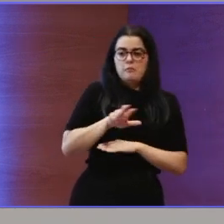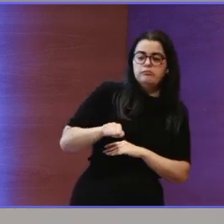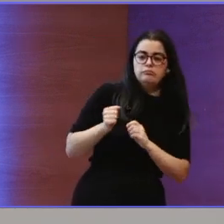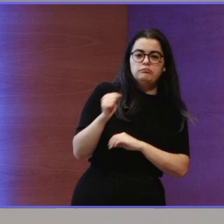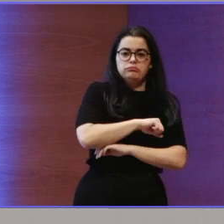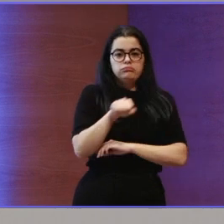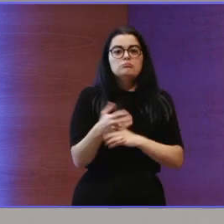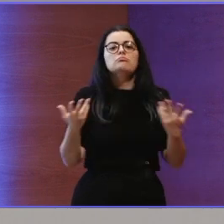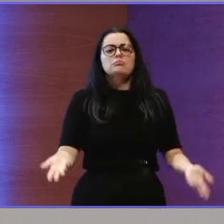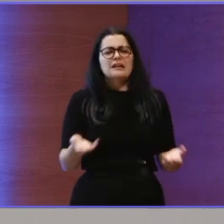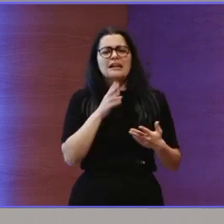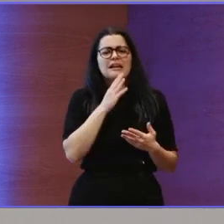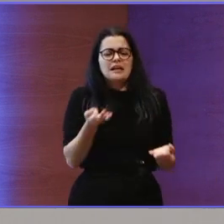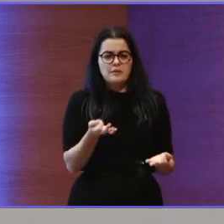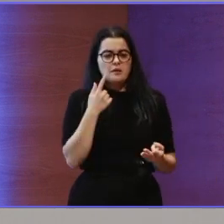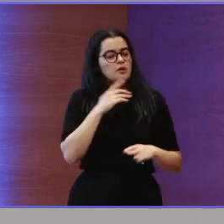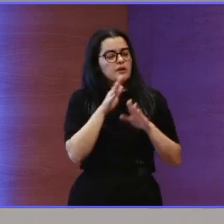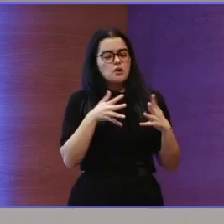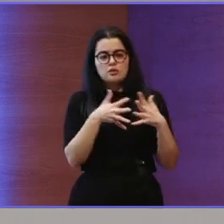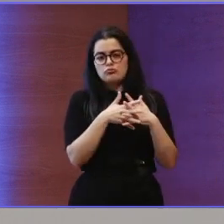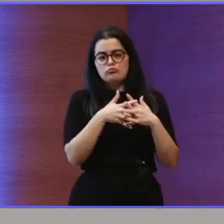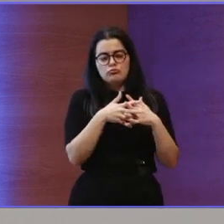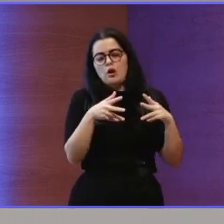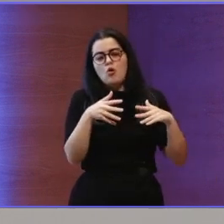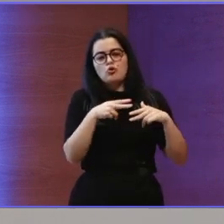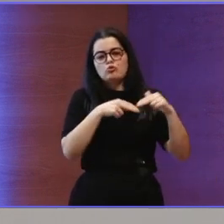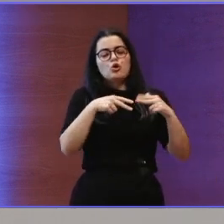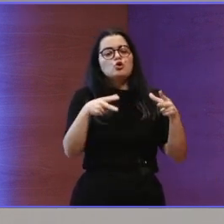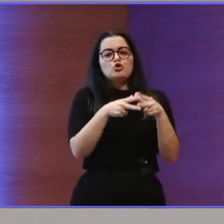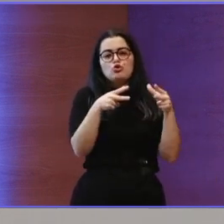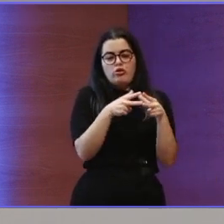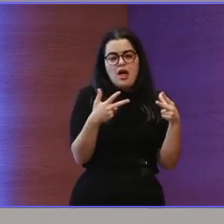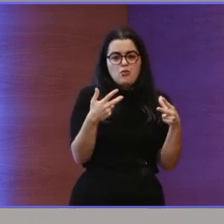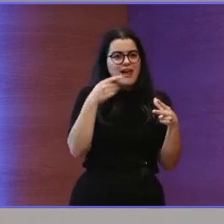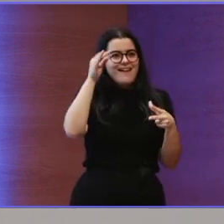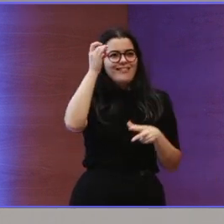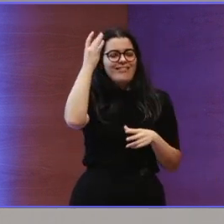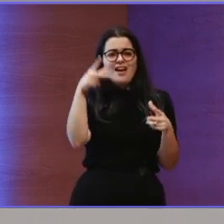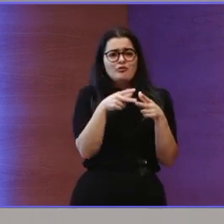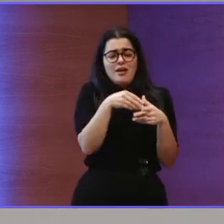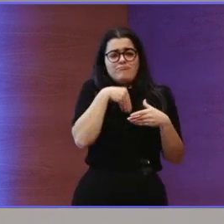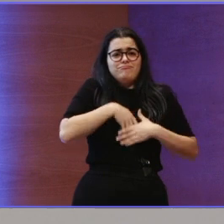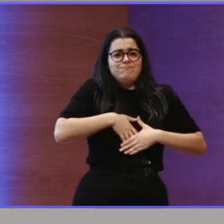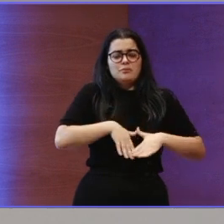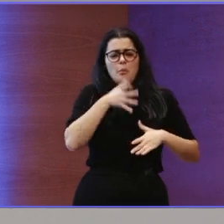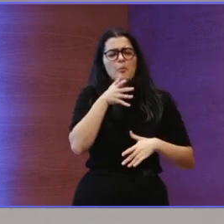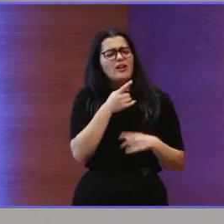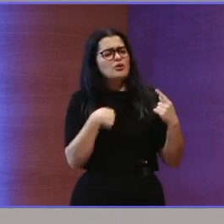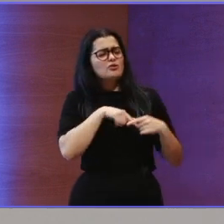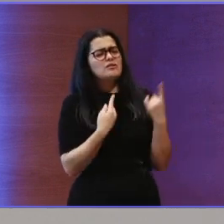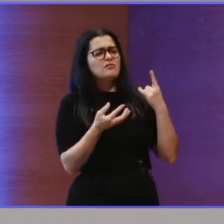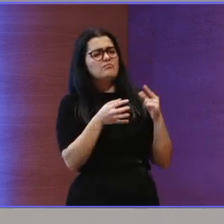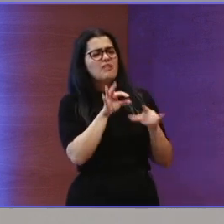que socialmente determinamos por mecanismos Eh bueno que se podrían también explicar por qué decidimos que unos ciudadanos o unas